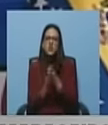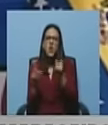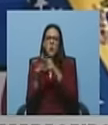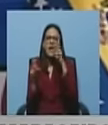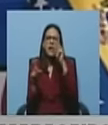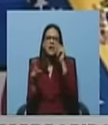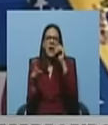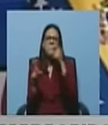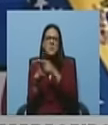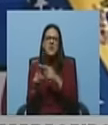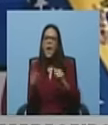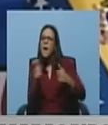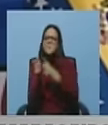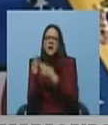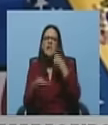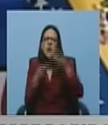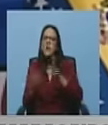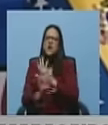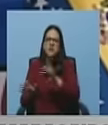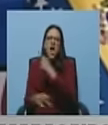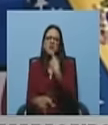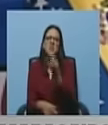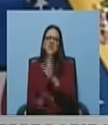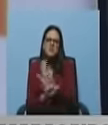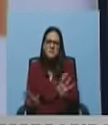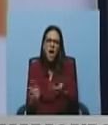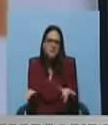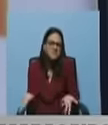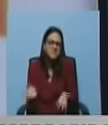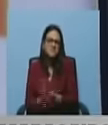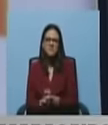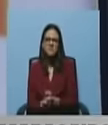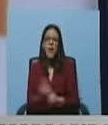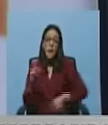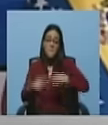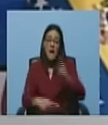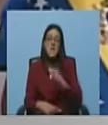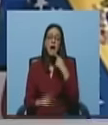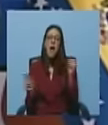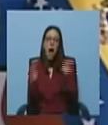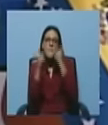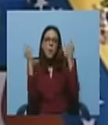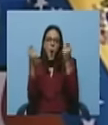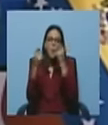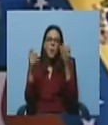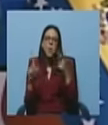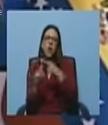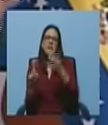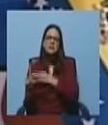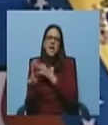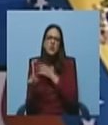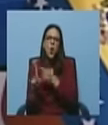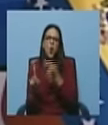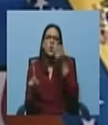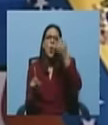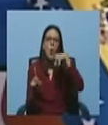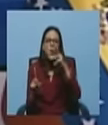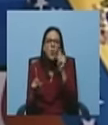Ramírez es un perseguido político. Ya lo dijeron. Mañana dirán que el señor